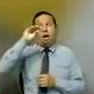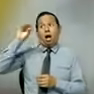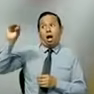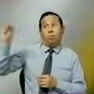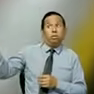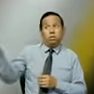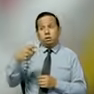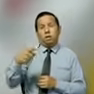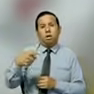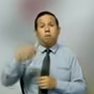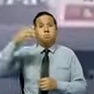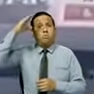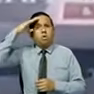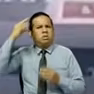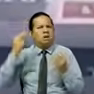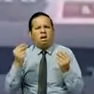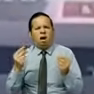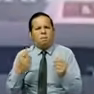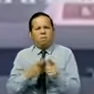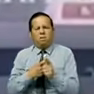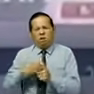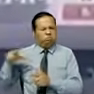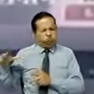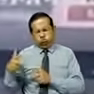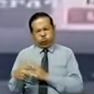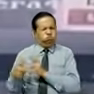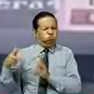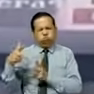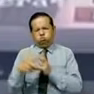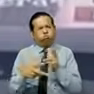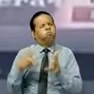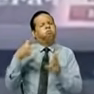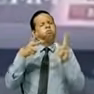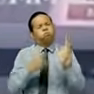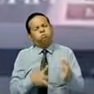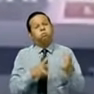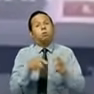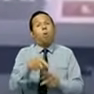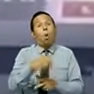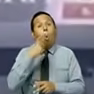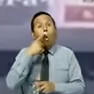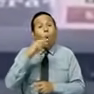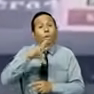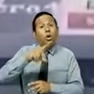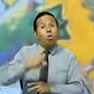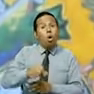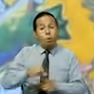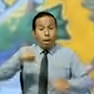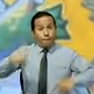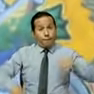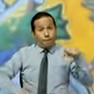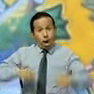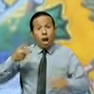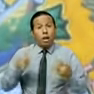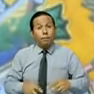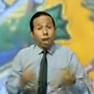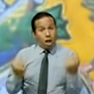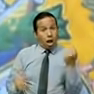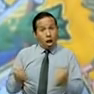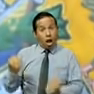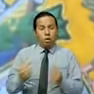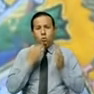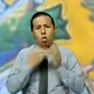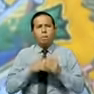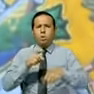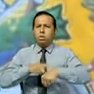y operativo en marcha en caliente patrullas policiales iban tras el vehículo y una motocicleta. El vehículo, que sale del sitio